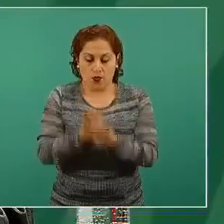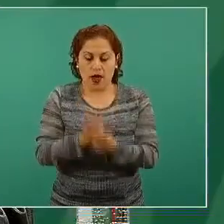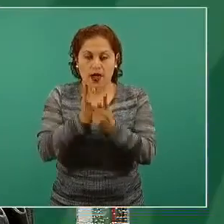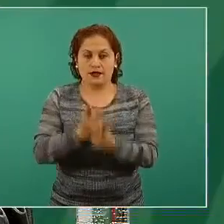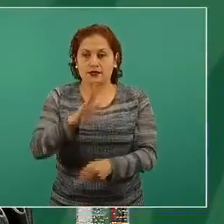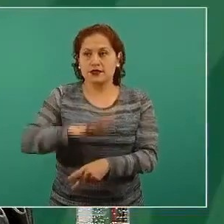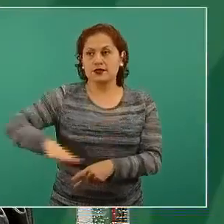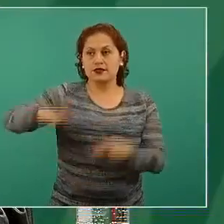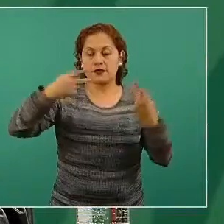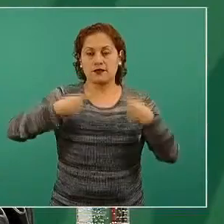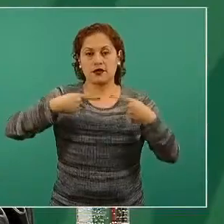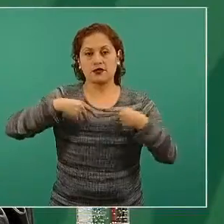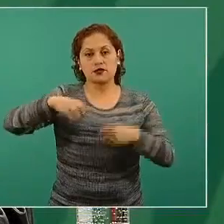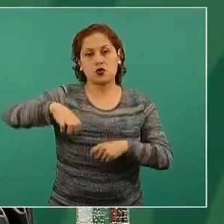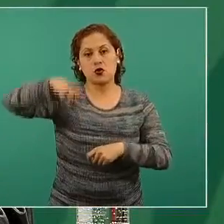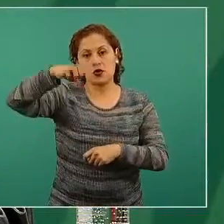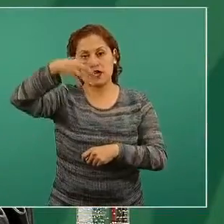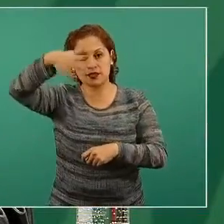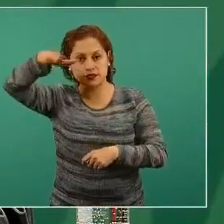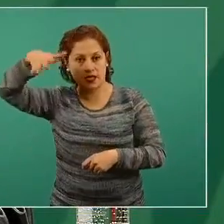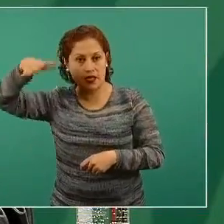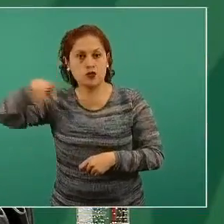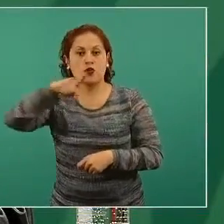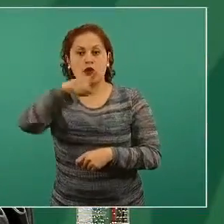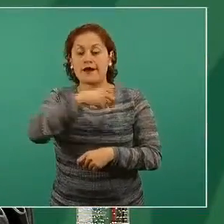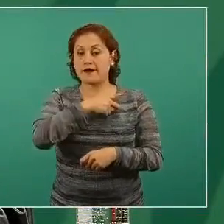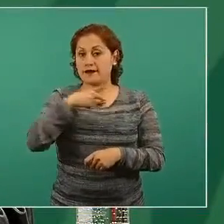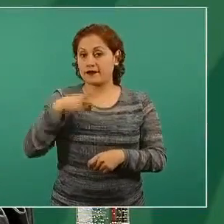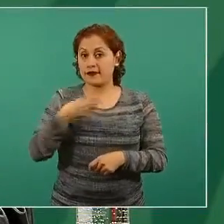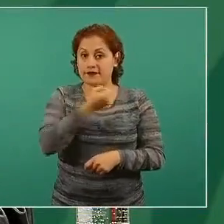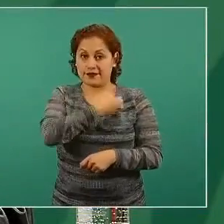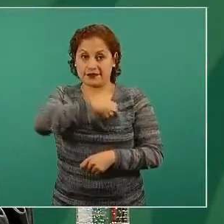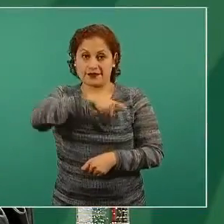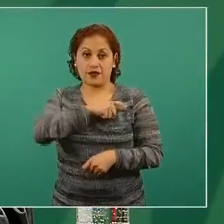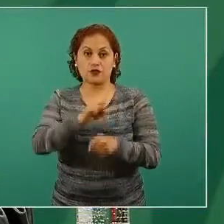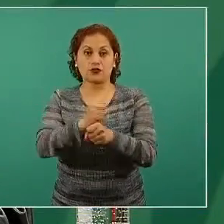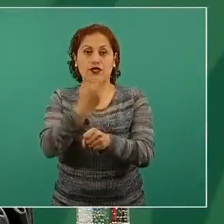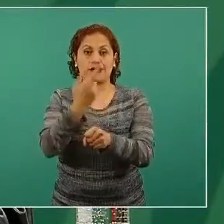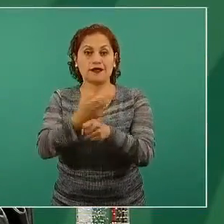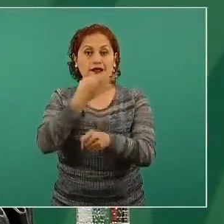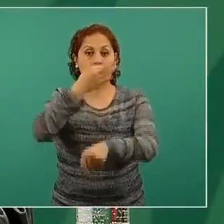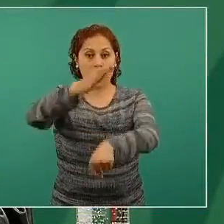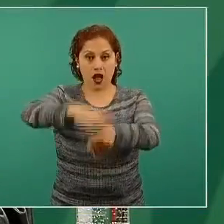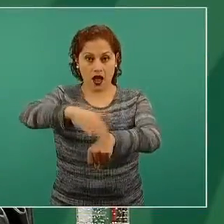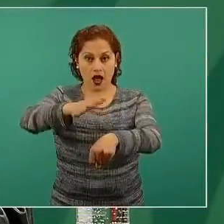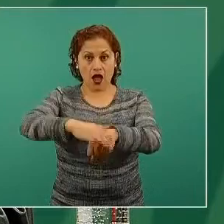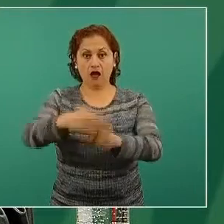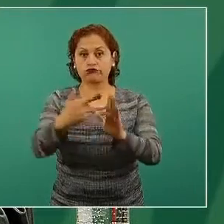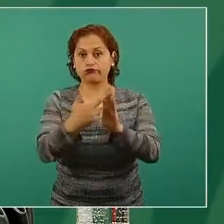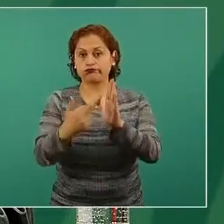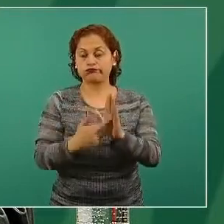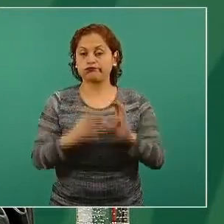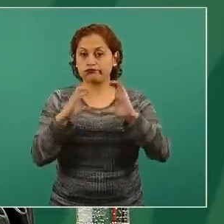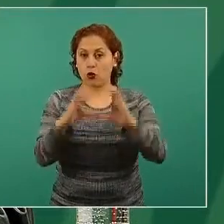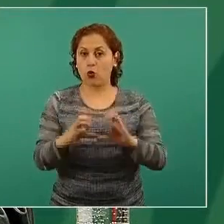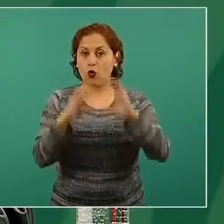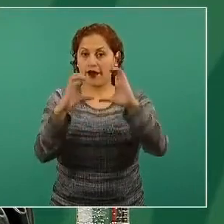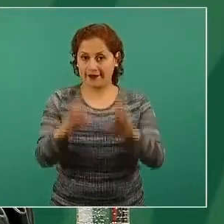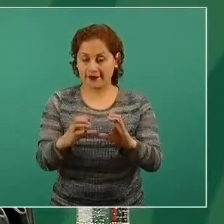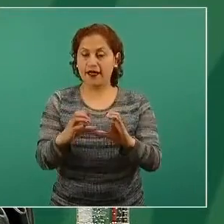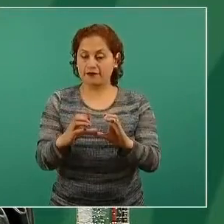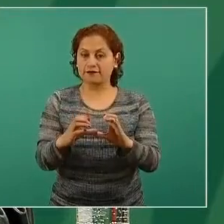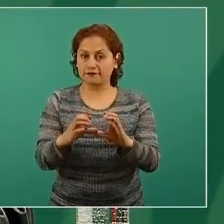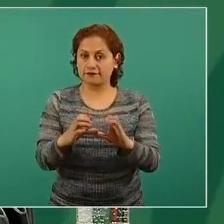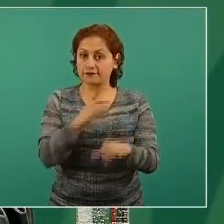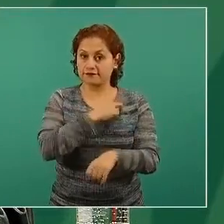que mantengamos las medidas que la Secretaría de Salud ha recomendado en todos los niveles, que seamos muy